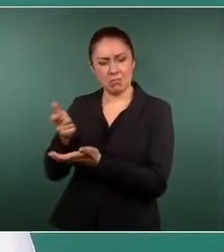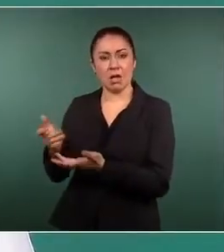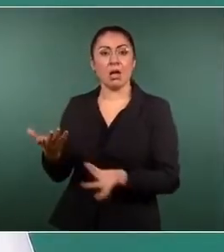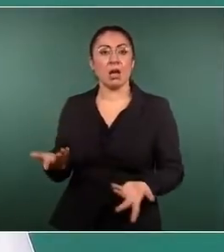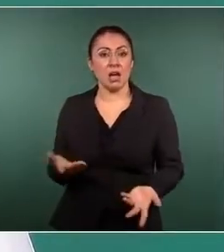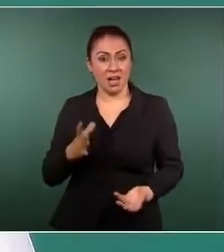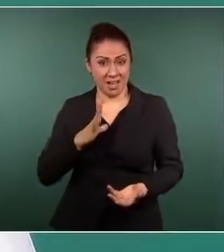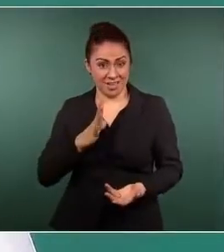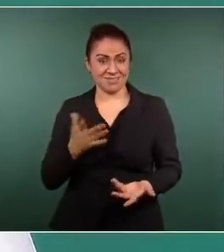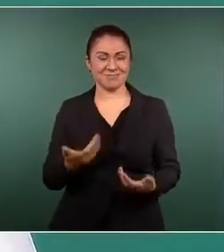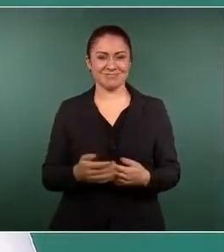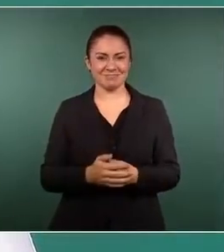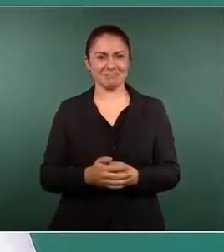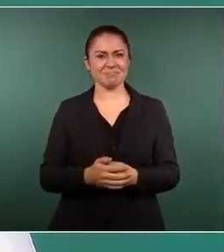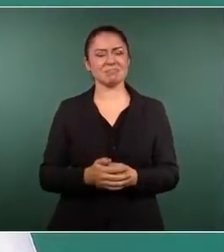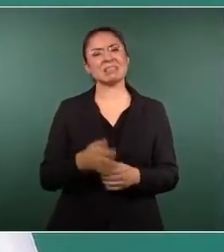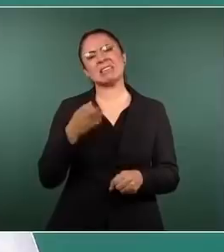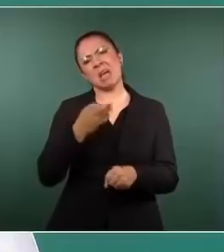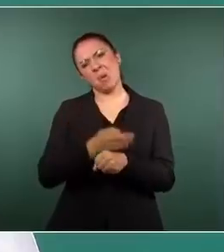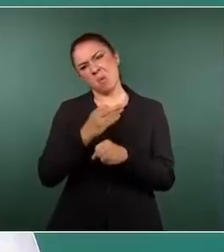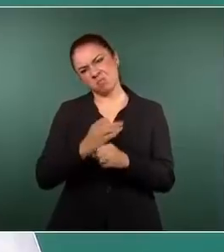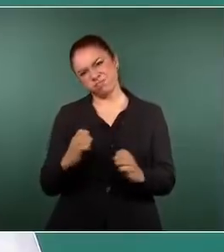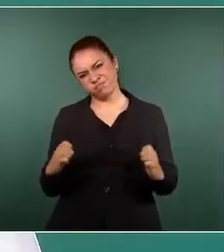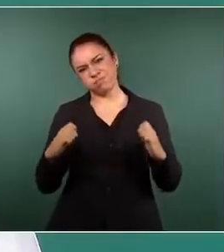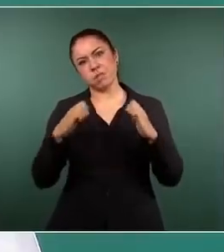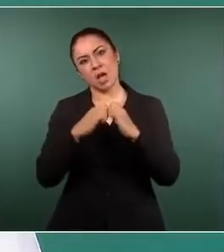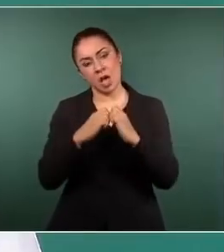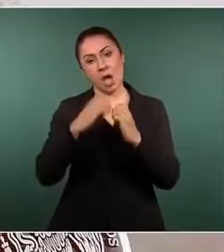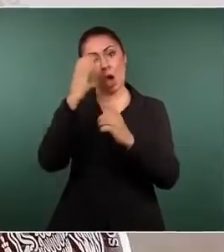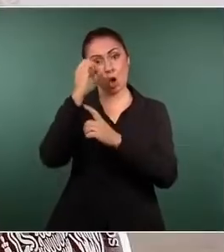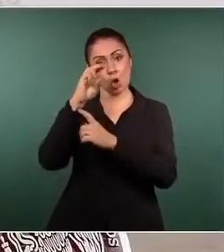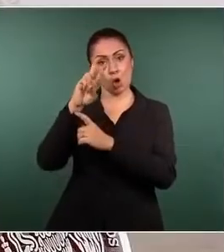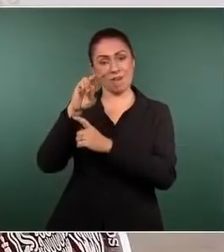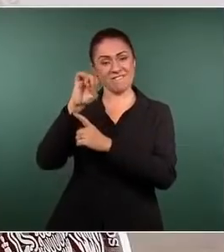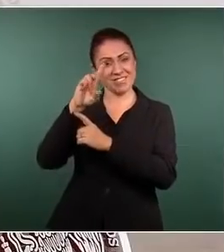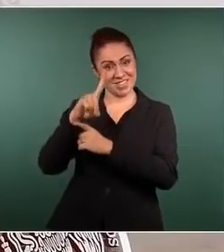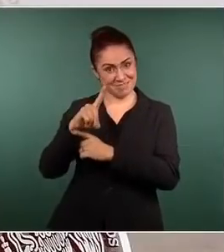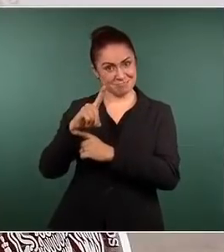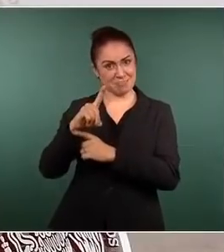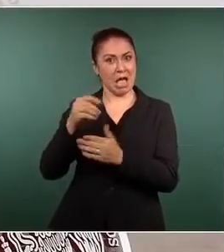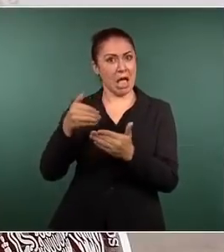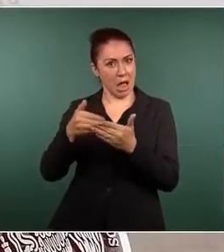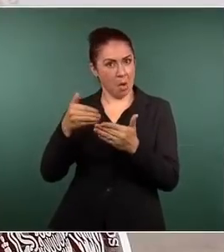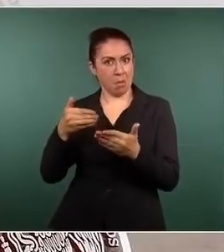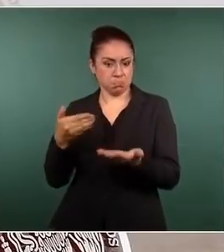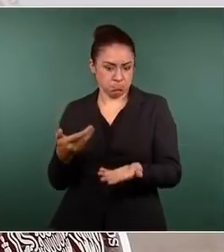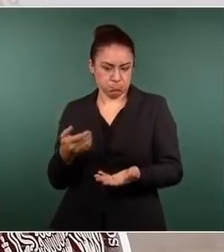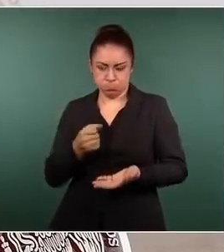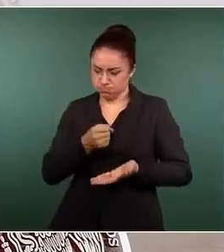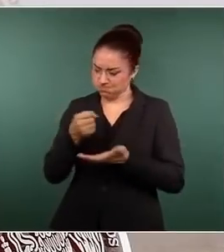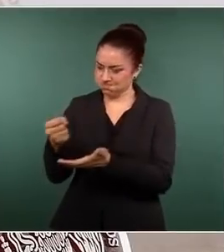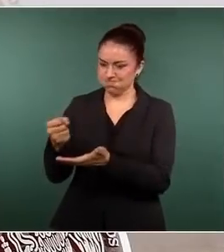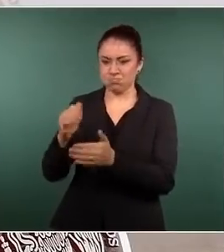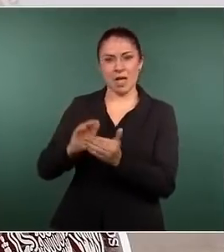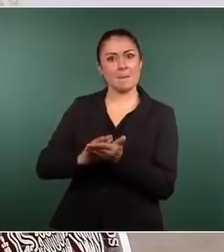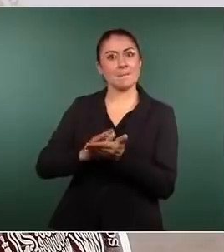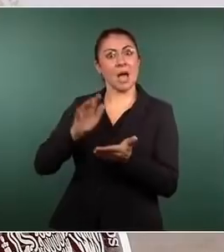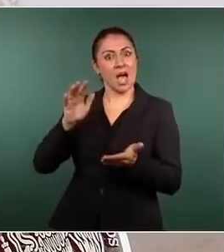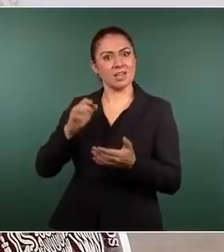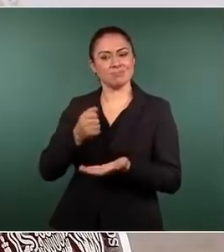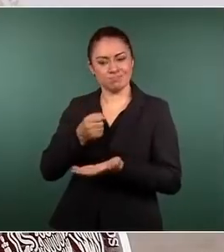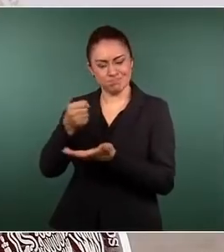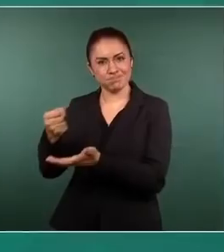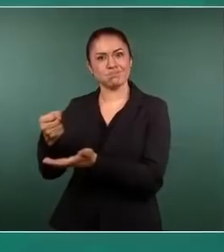por la emergencia por el cob y se les han adelantado sus pagos ya